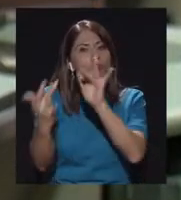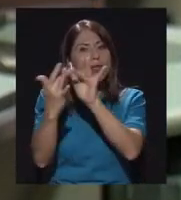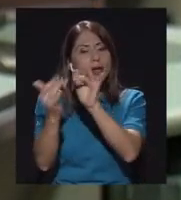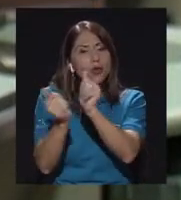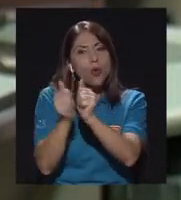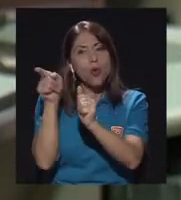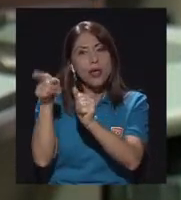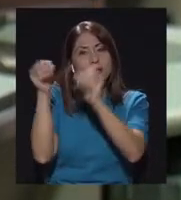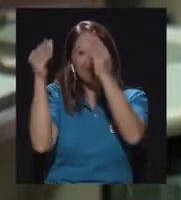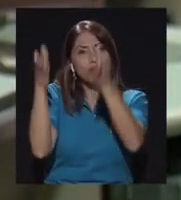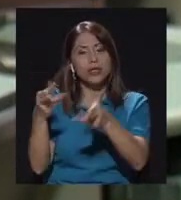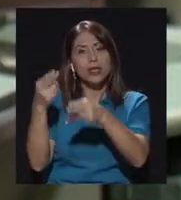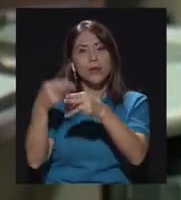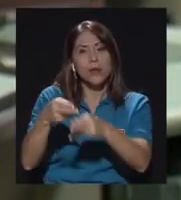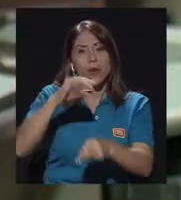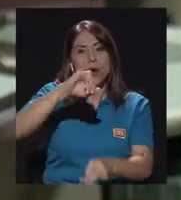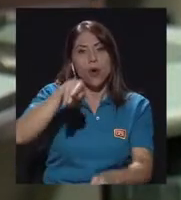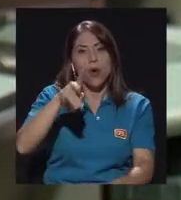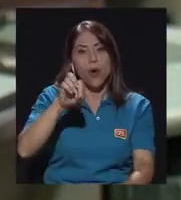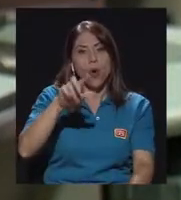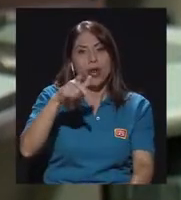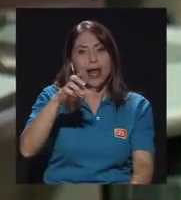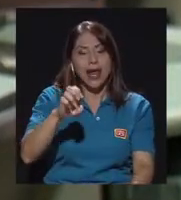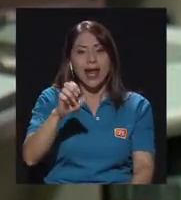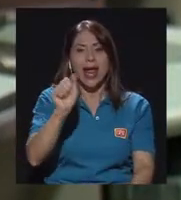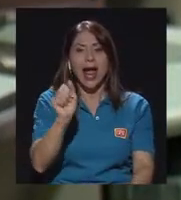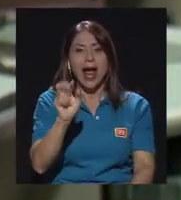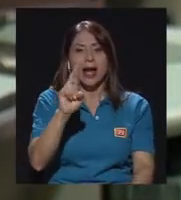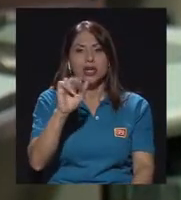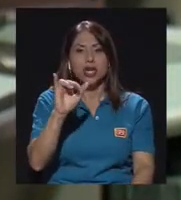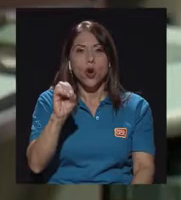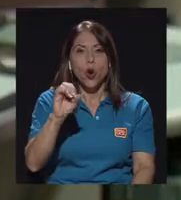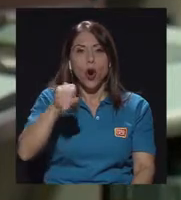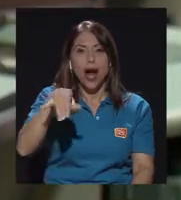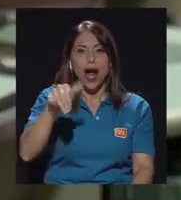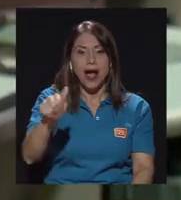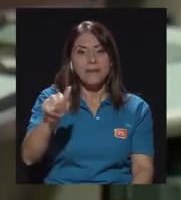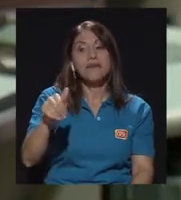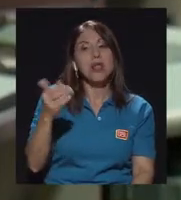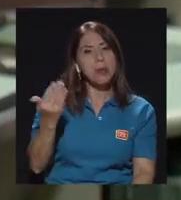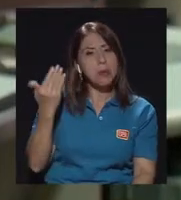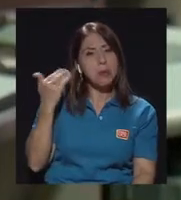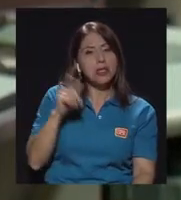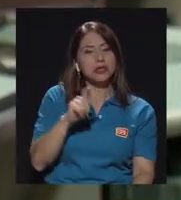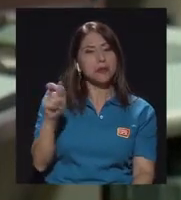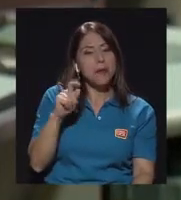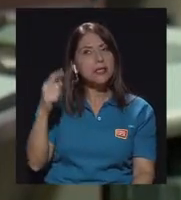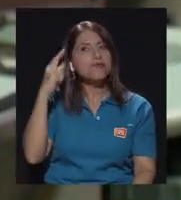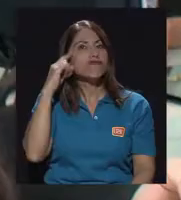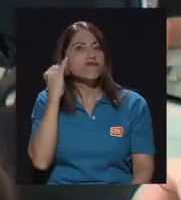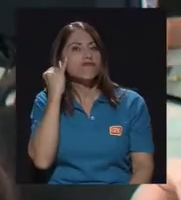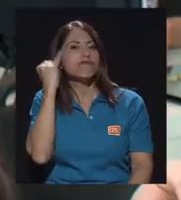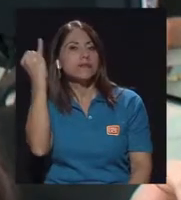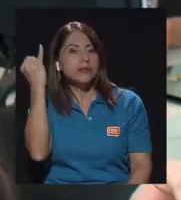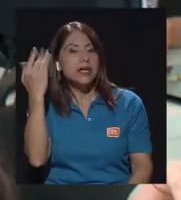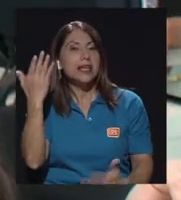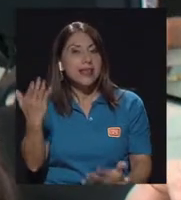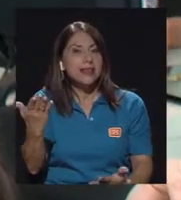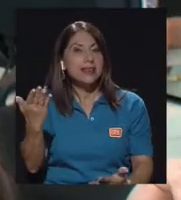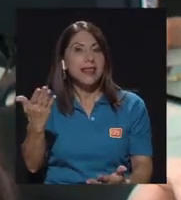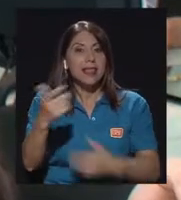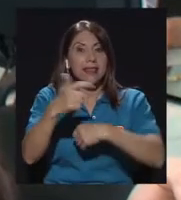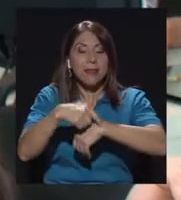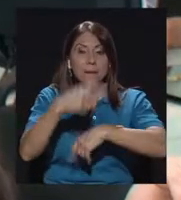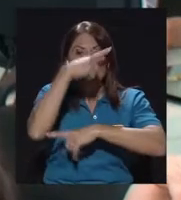docente, con don Jorge Arrioja, y por ahí en esos meses pues fue surgiendo la idea de traer en